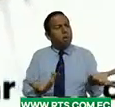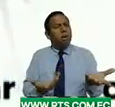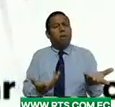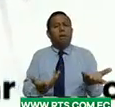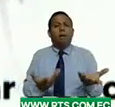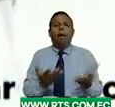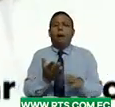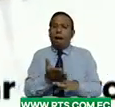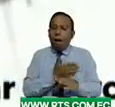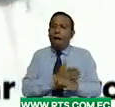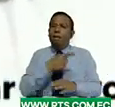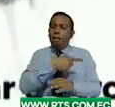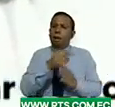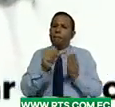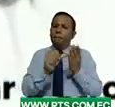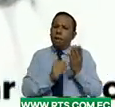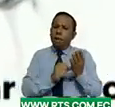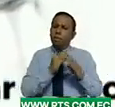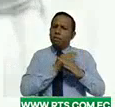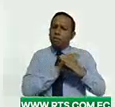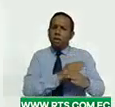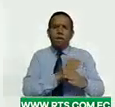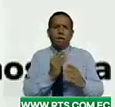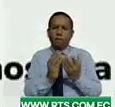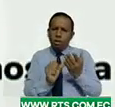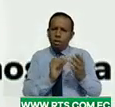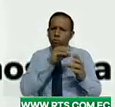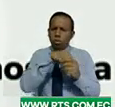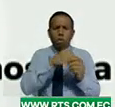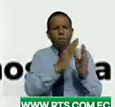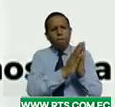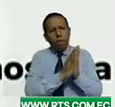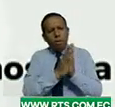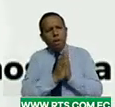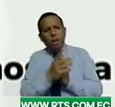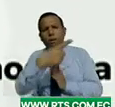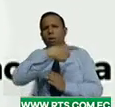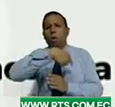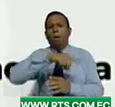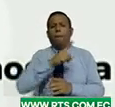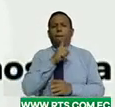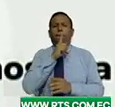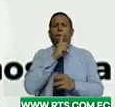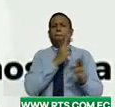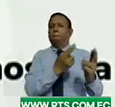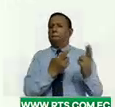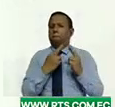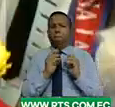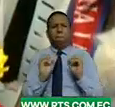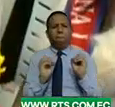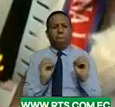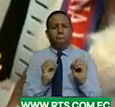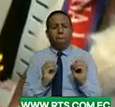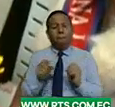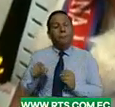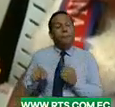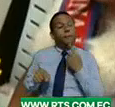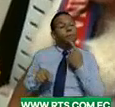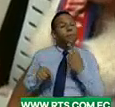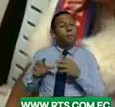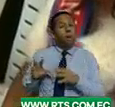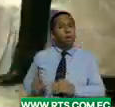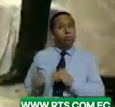Ministerio de Defensa y al Ministerio del Interior. Finalmente, la segunda mandataria señaló que su traslado a Israel presenta